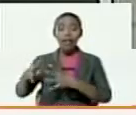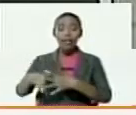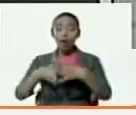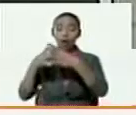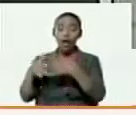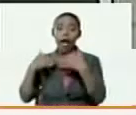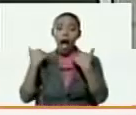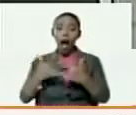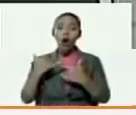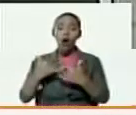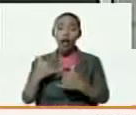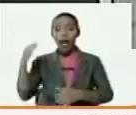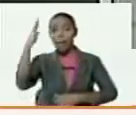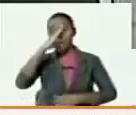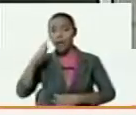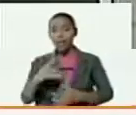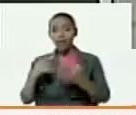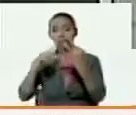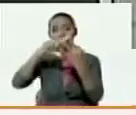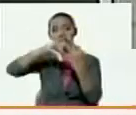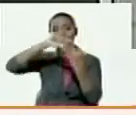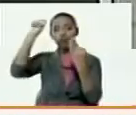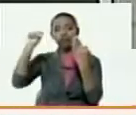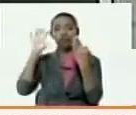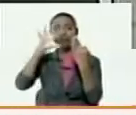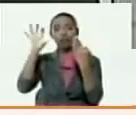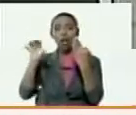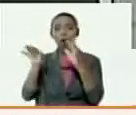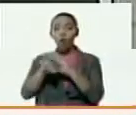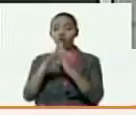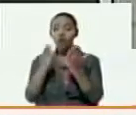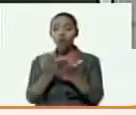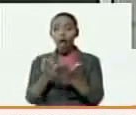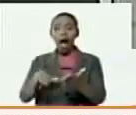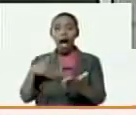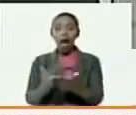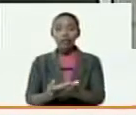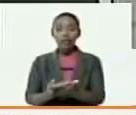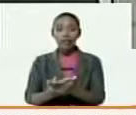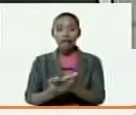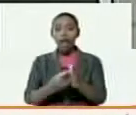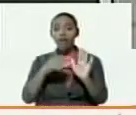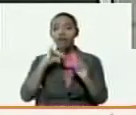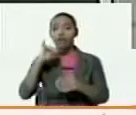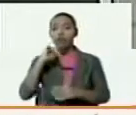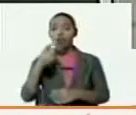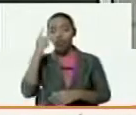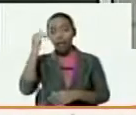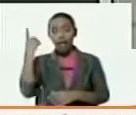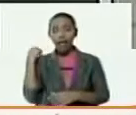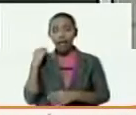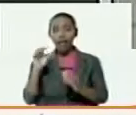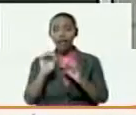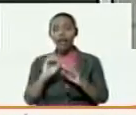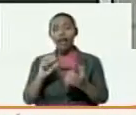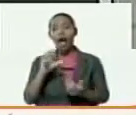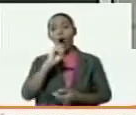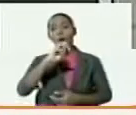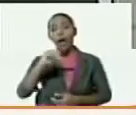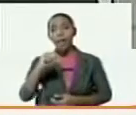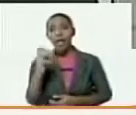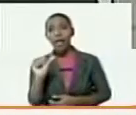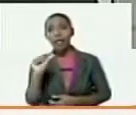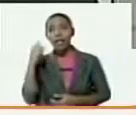ahora tenemos en brasil en a nivel mundial hasta el transporte del día de ayer de la organización mundial de la salud habían confirmado